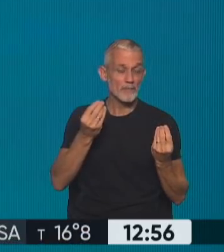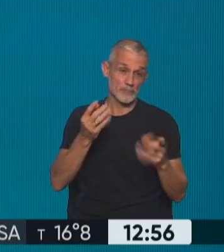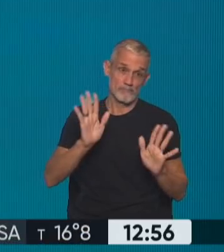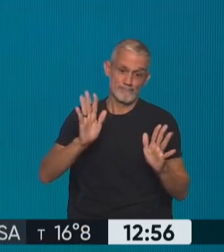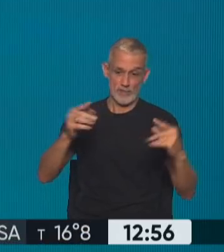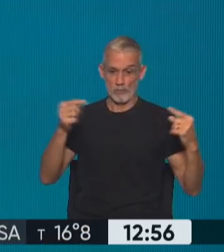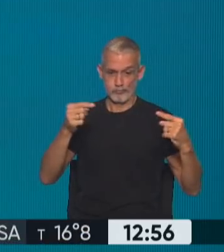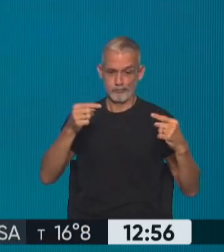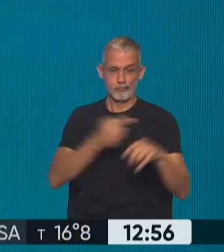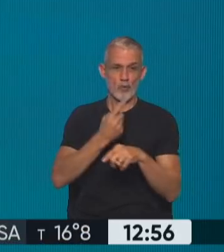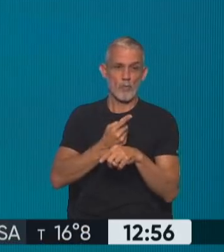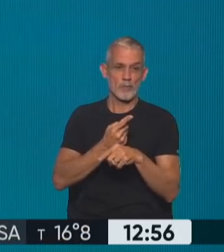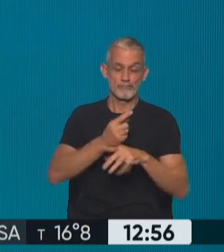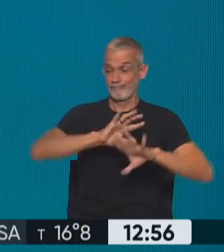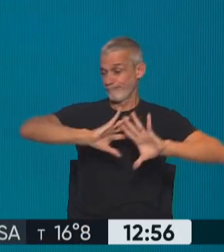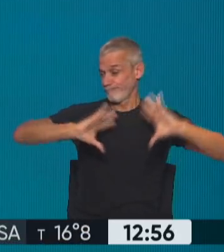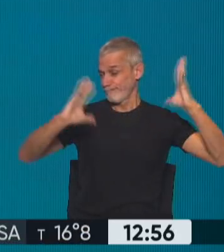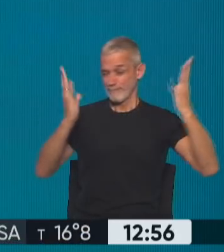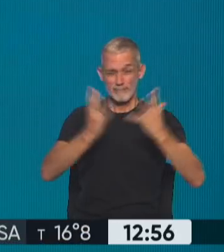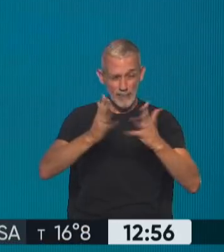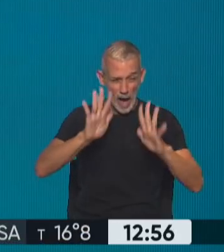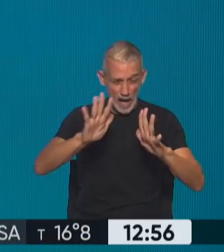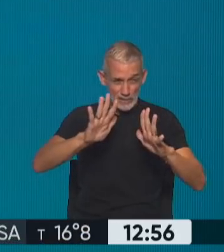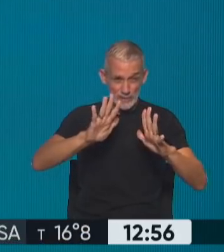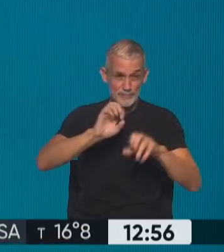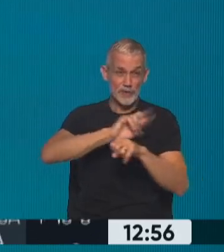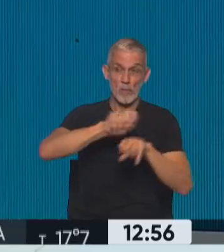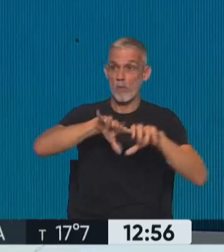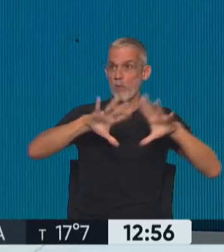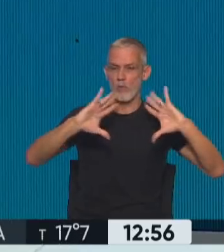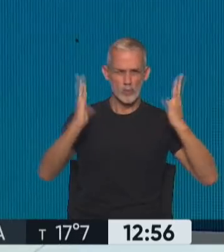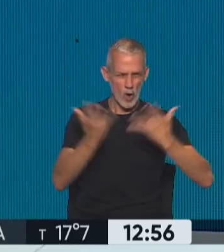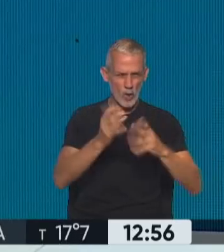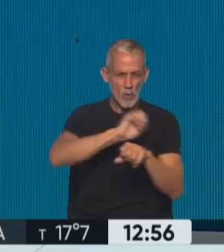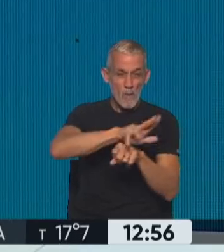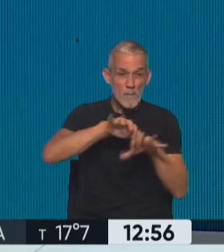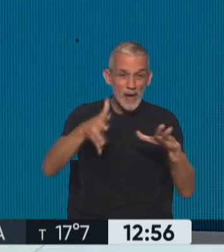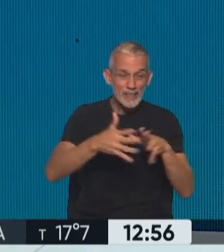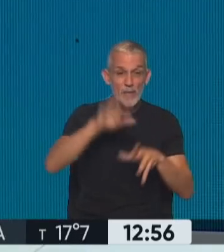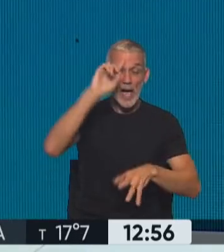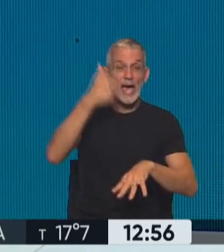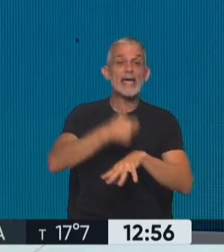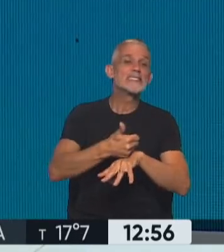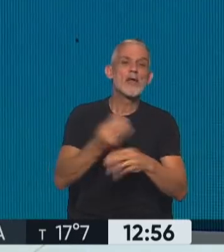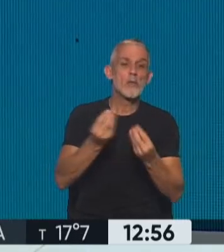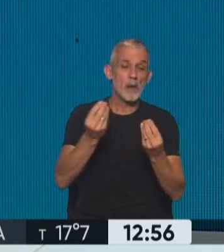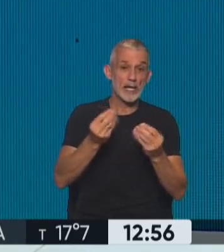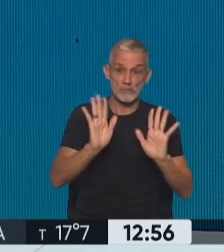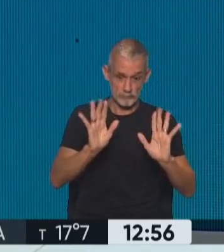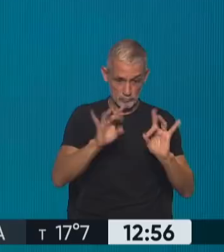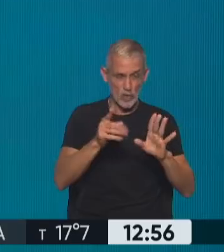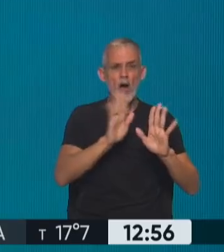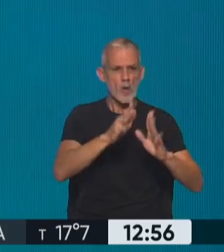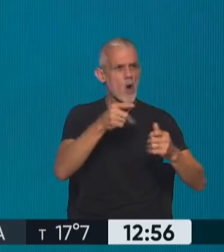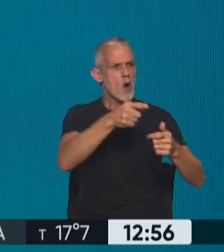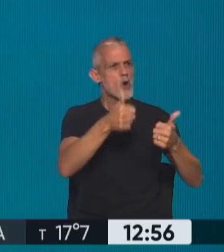posible que en una tragedia de la magnitud que vivió la humanidad, el Estado sirva solamente para eso, y cuando tiene que